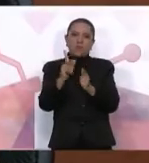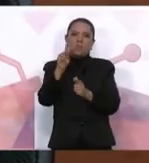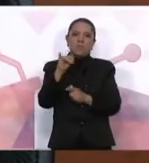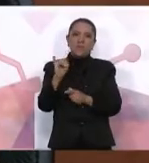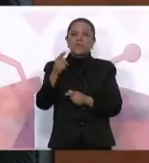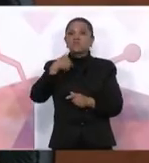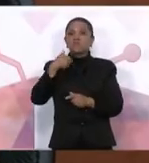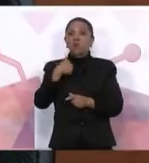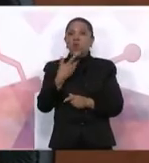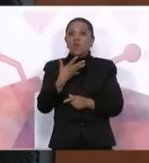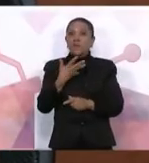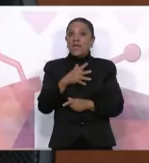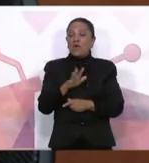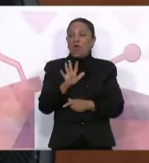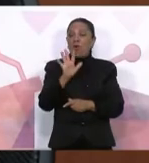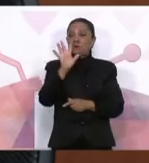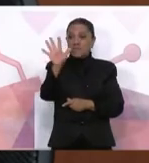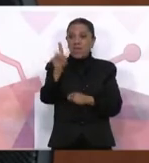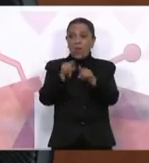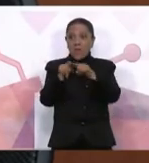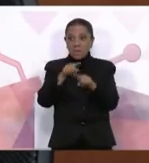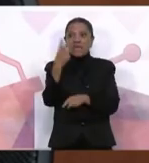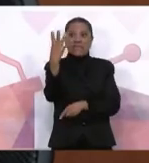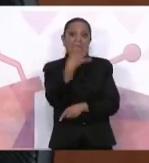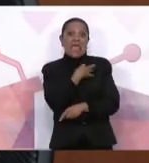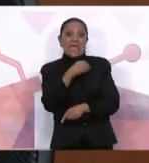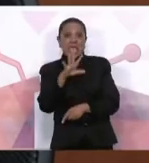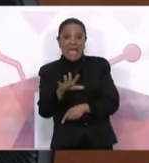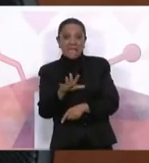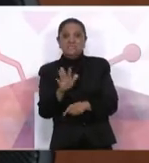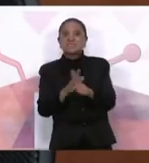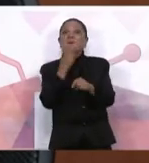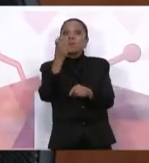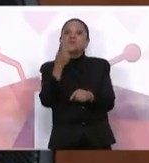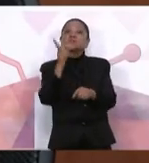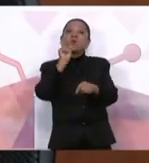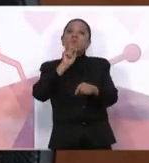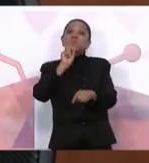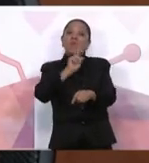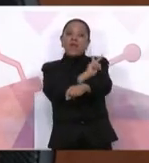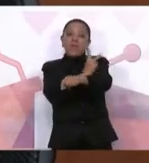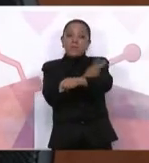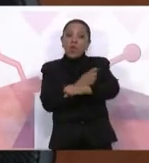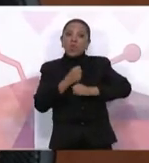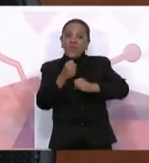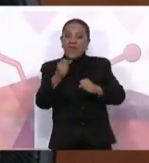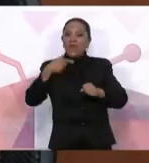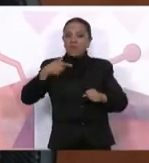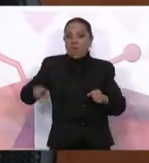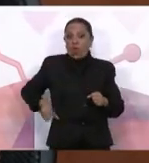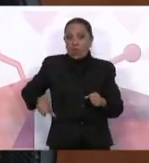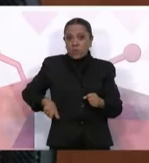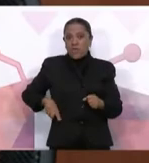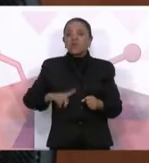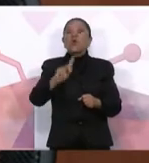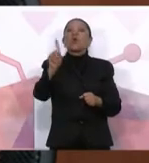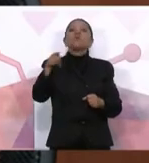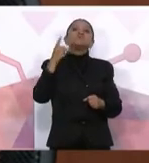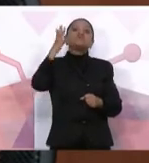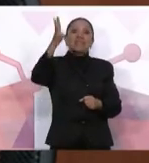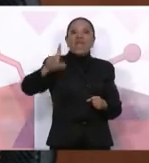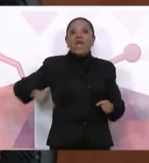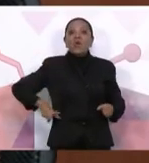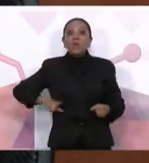mujeres organizar las empoderar las que conozcan conmigo mi gobierno será el gobierno de las mujeres será lo prioritario